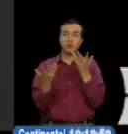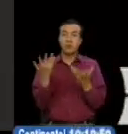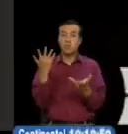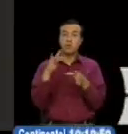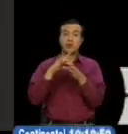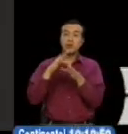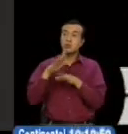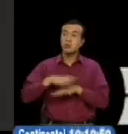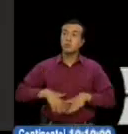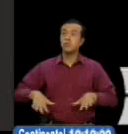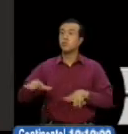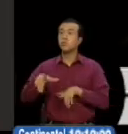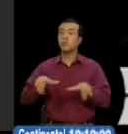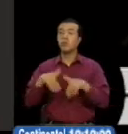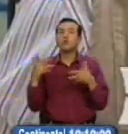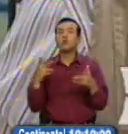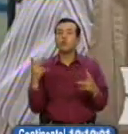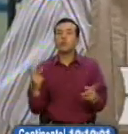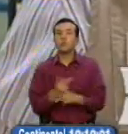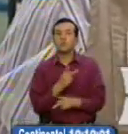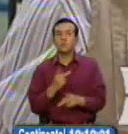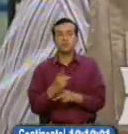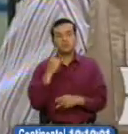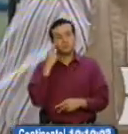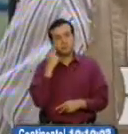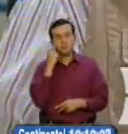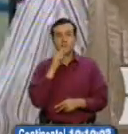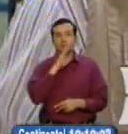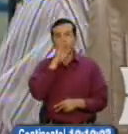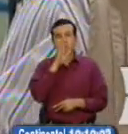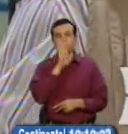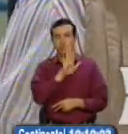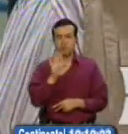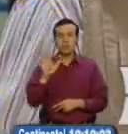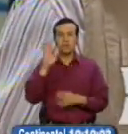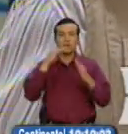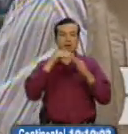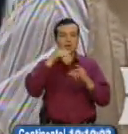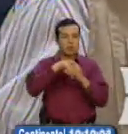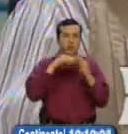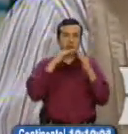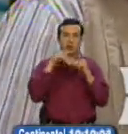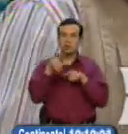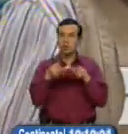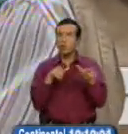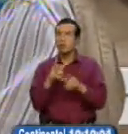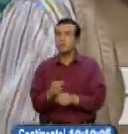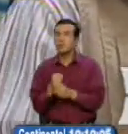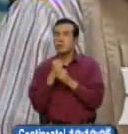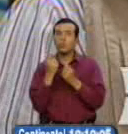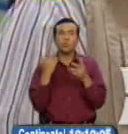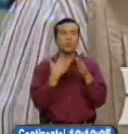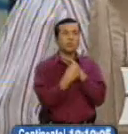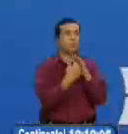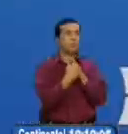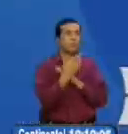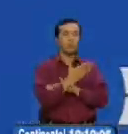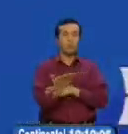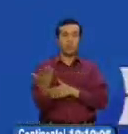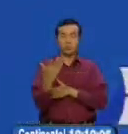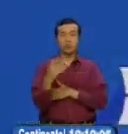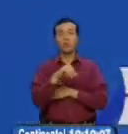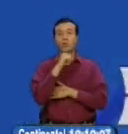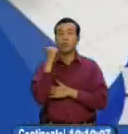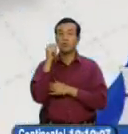riesgos en la jurisdicción territorial en la que vive. Identificar siempre, ¿no?, dentro de nuestros domicilios, los puntos seguros, las rutas de evacuación. Y